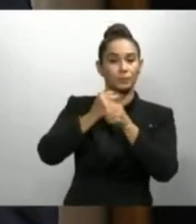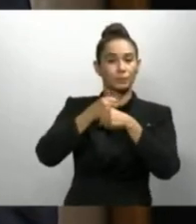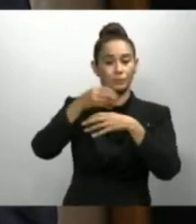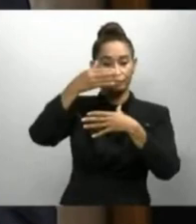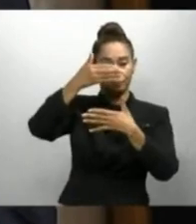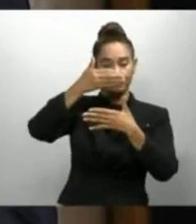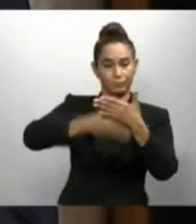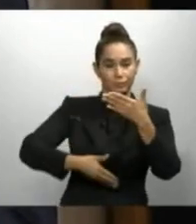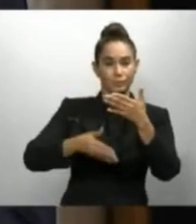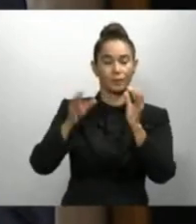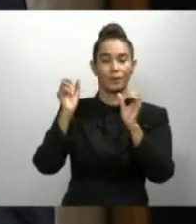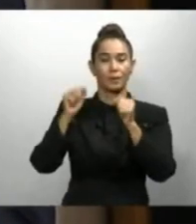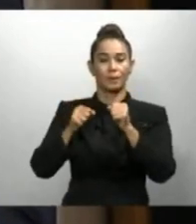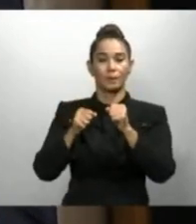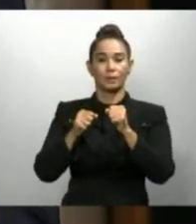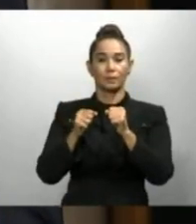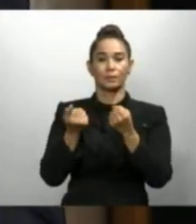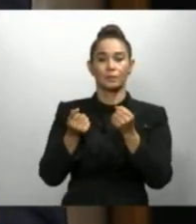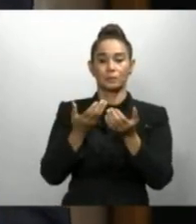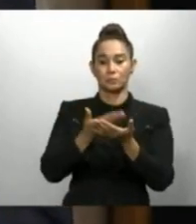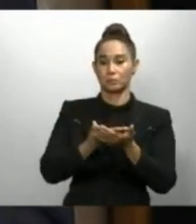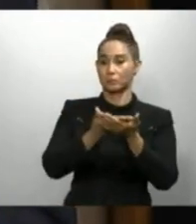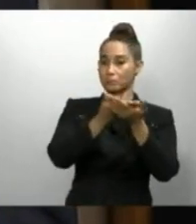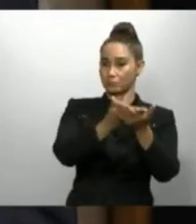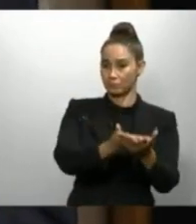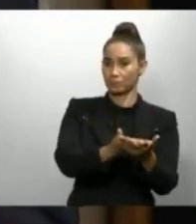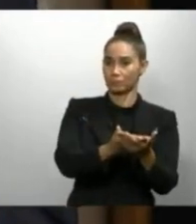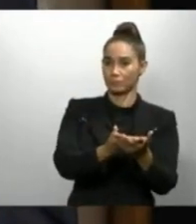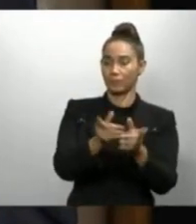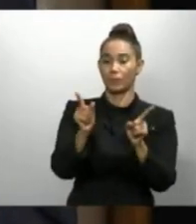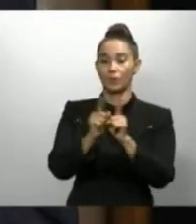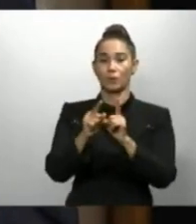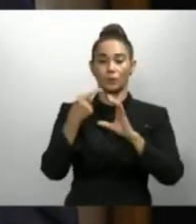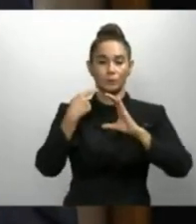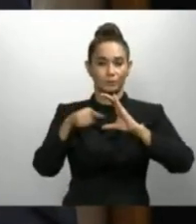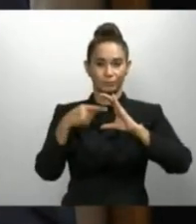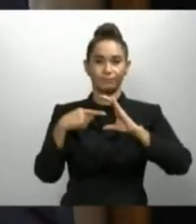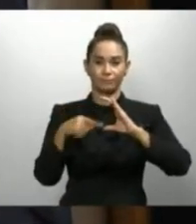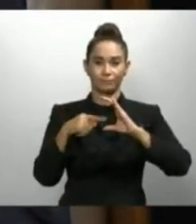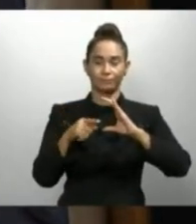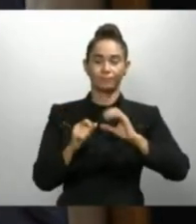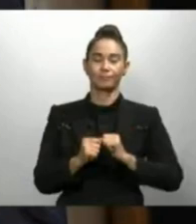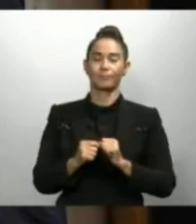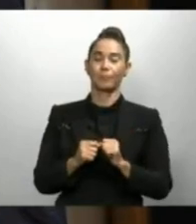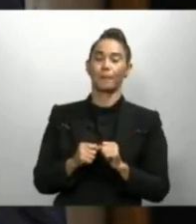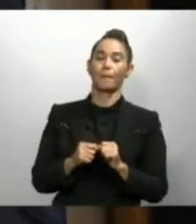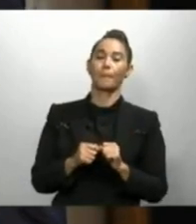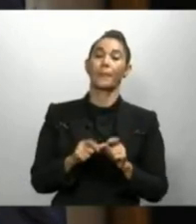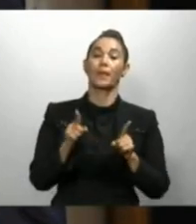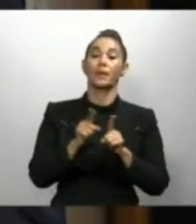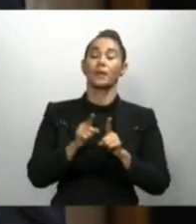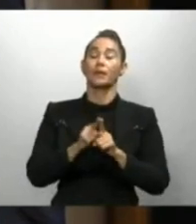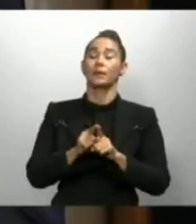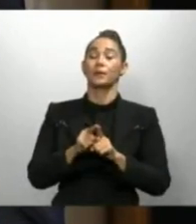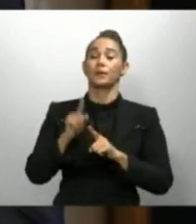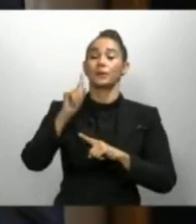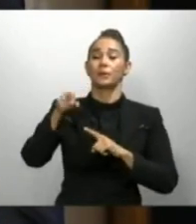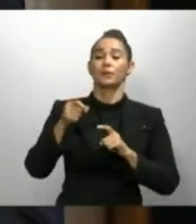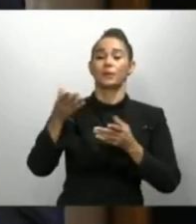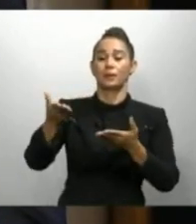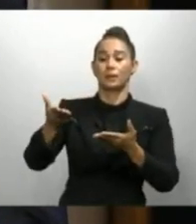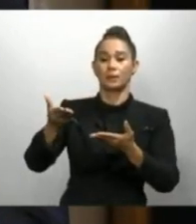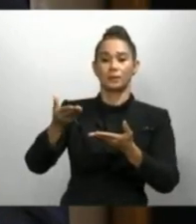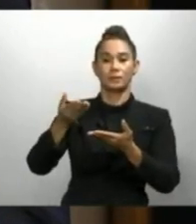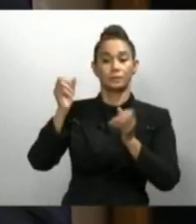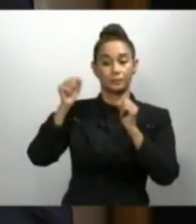que puede ser físico o electrónico y que estará permanentemente a